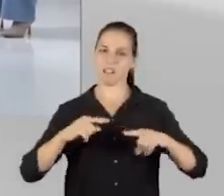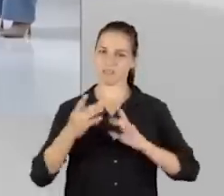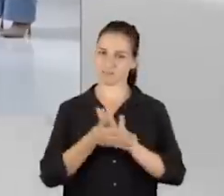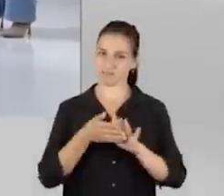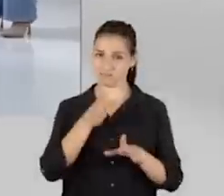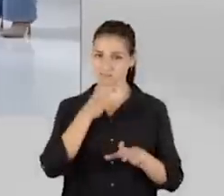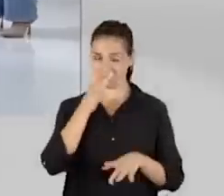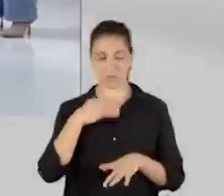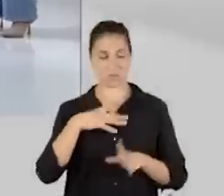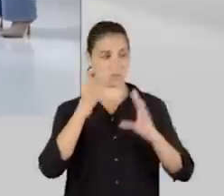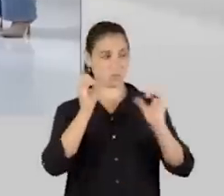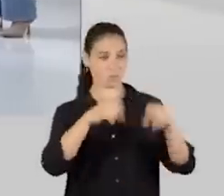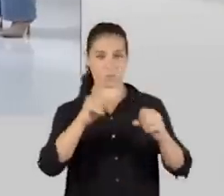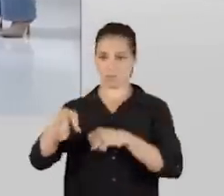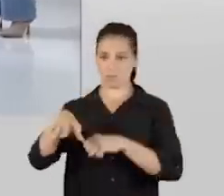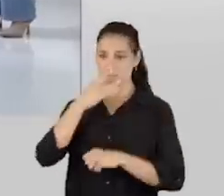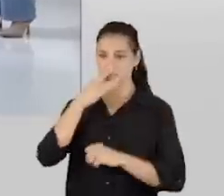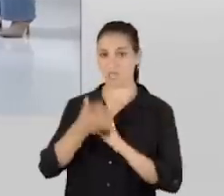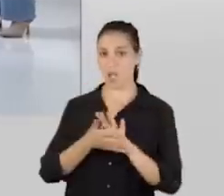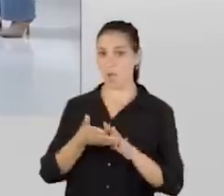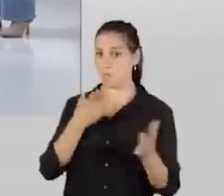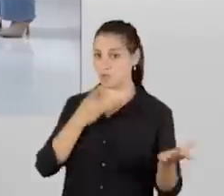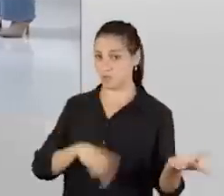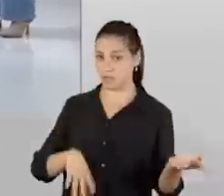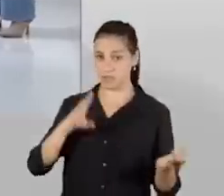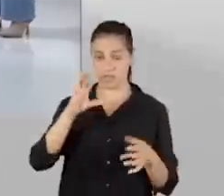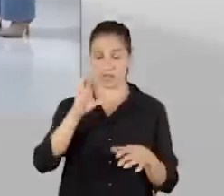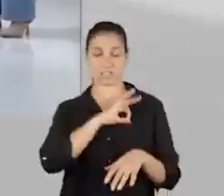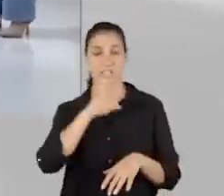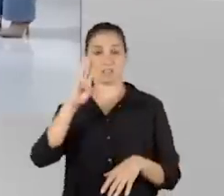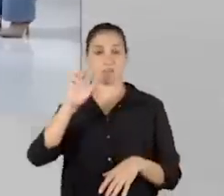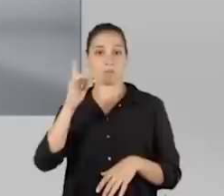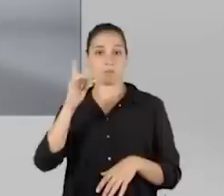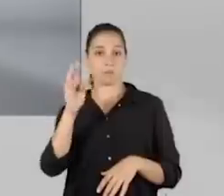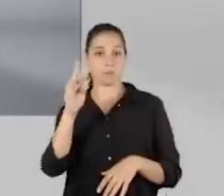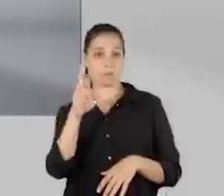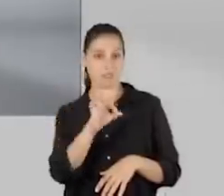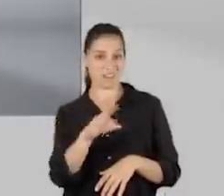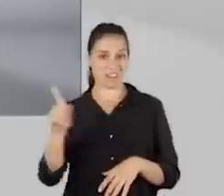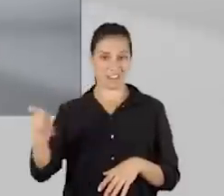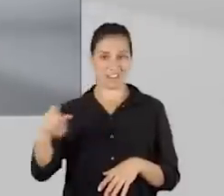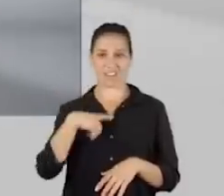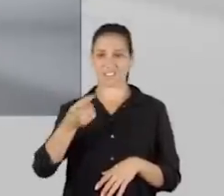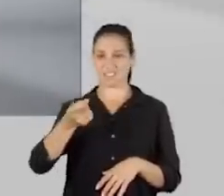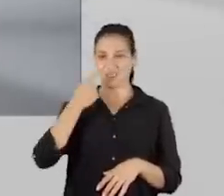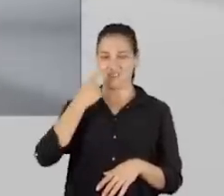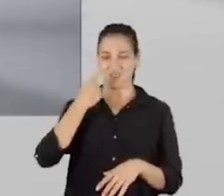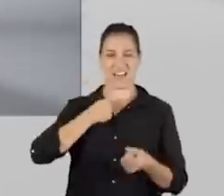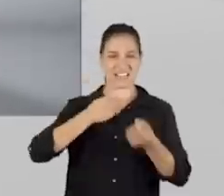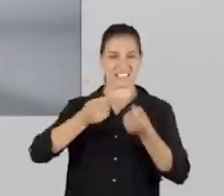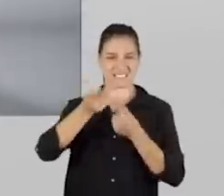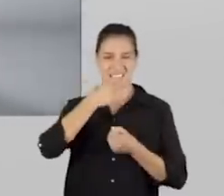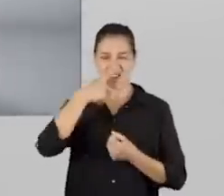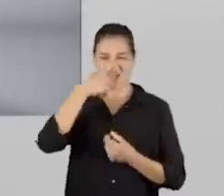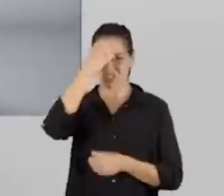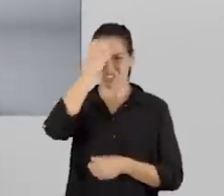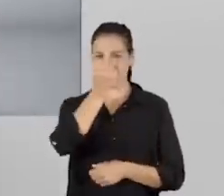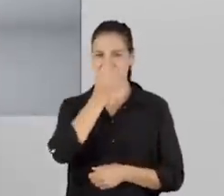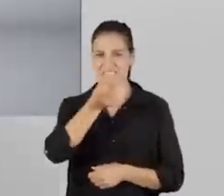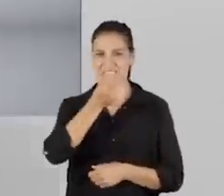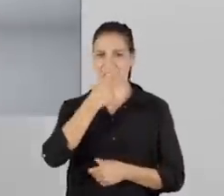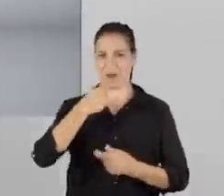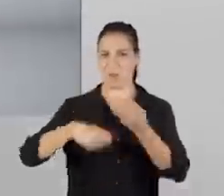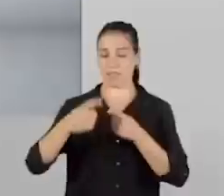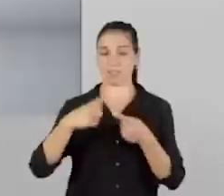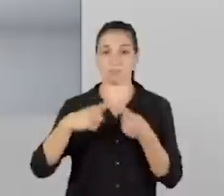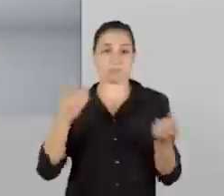con el señor Petro el narcoterrorista al que todos ustedes psoe partido popular y la izquierda